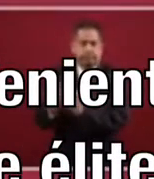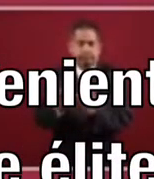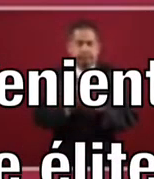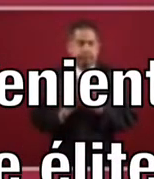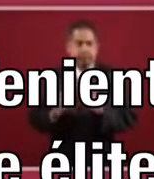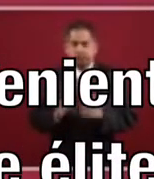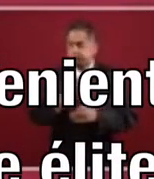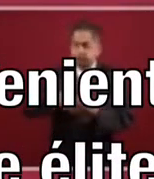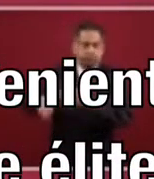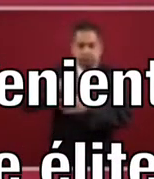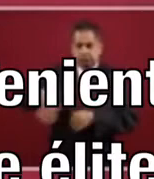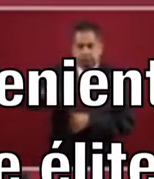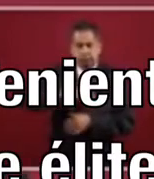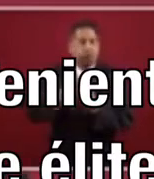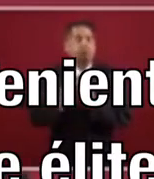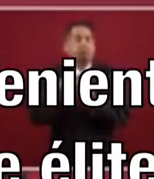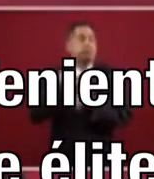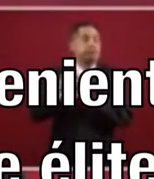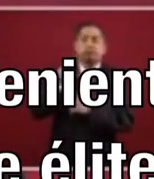Todos.